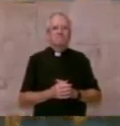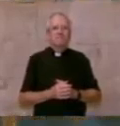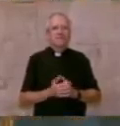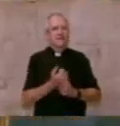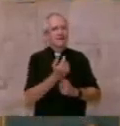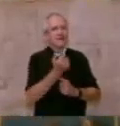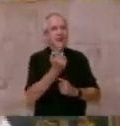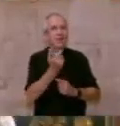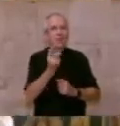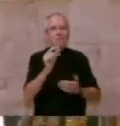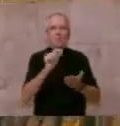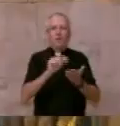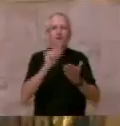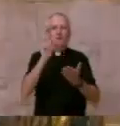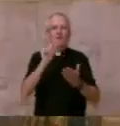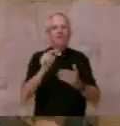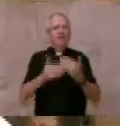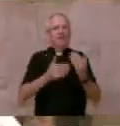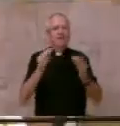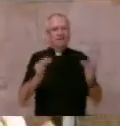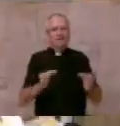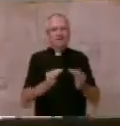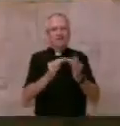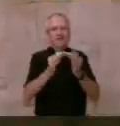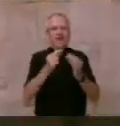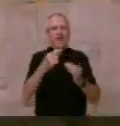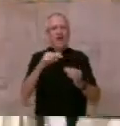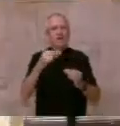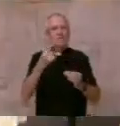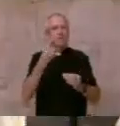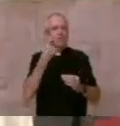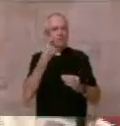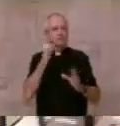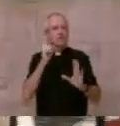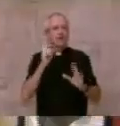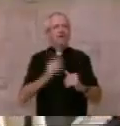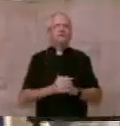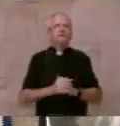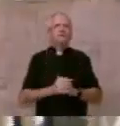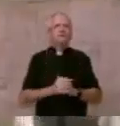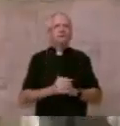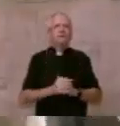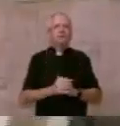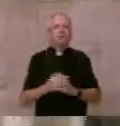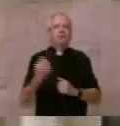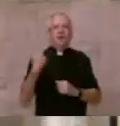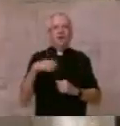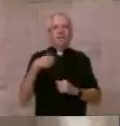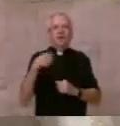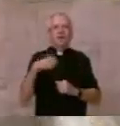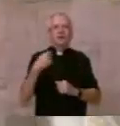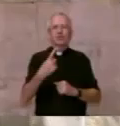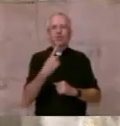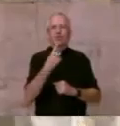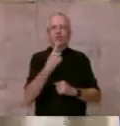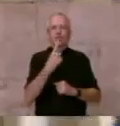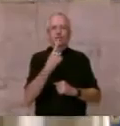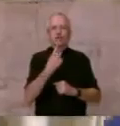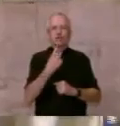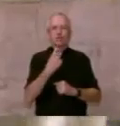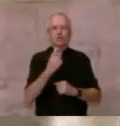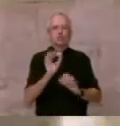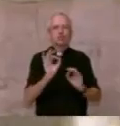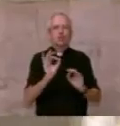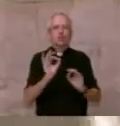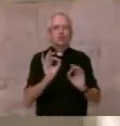En algún momento de la celebración habrán podido observar unos abanicos de color rojo. Son